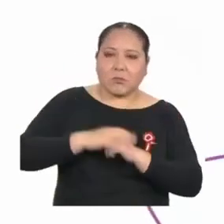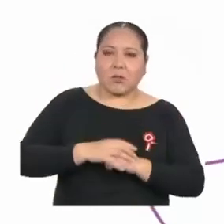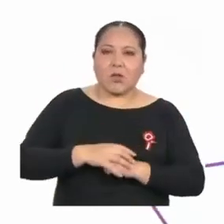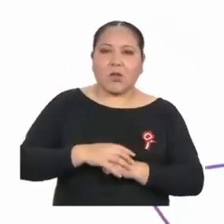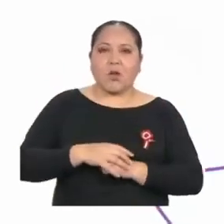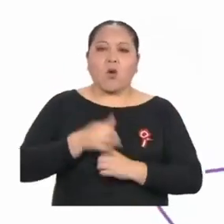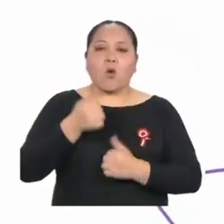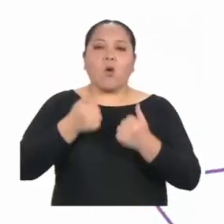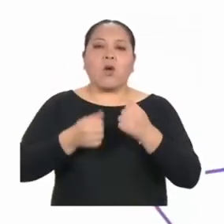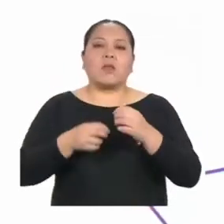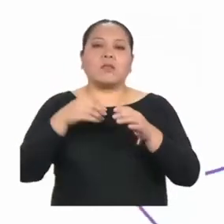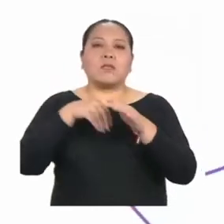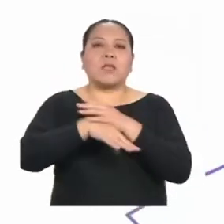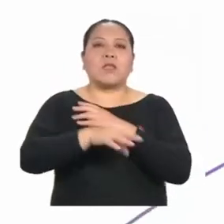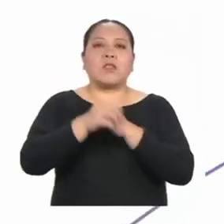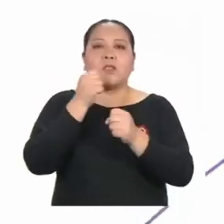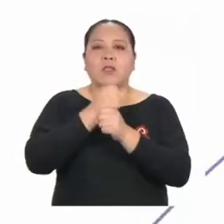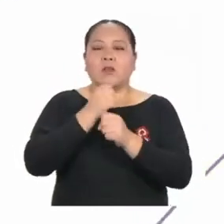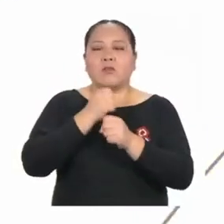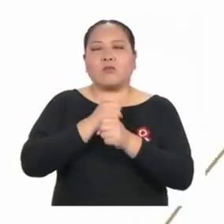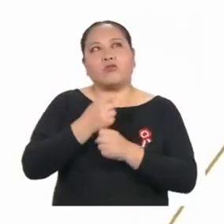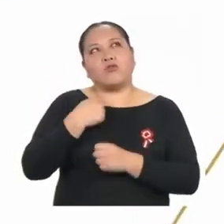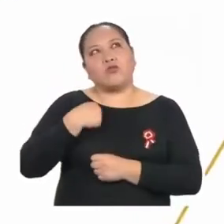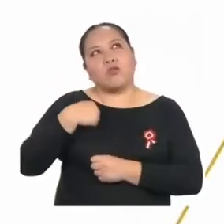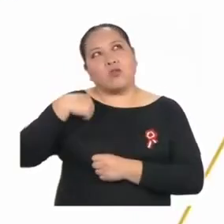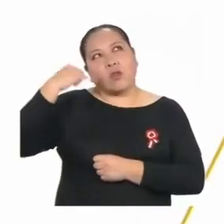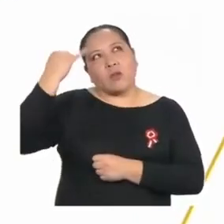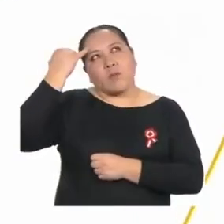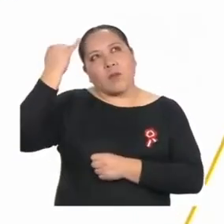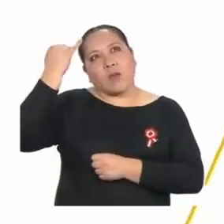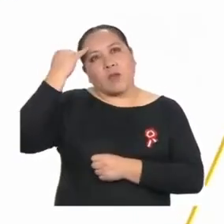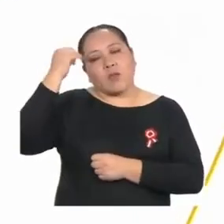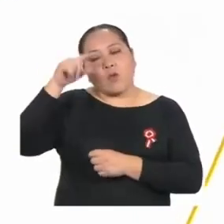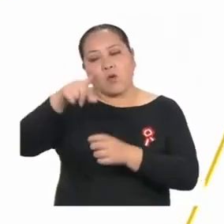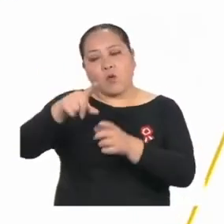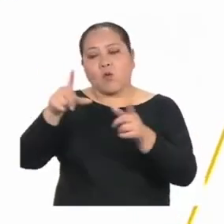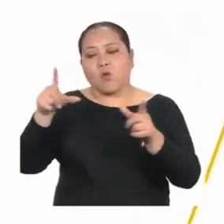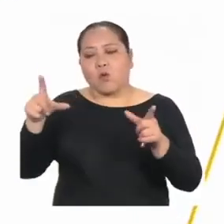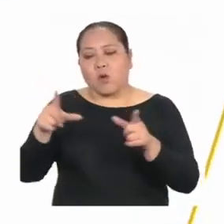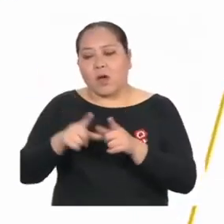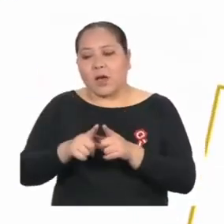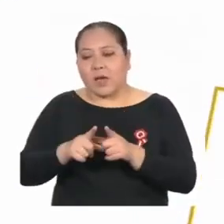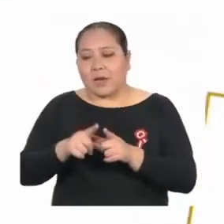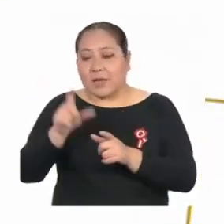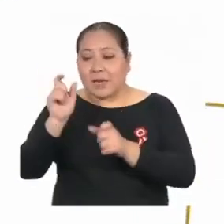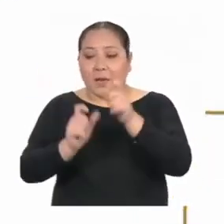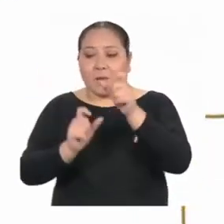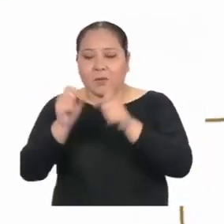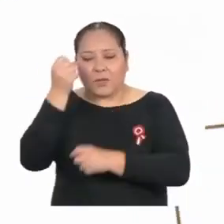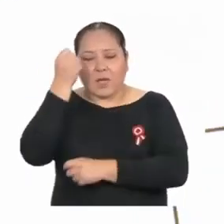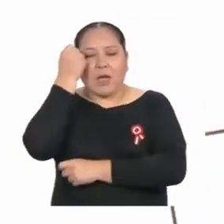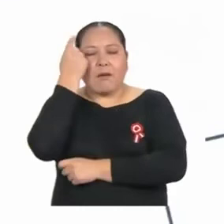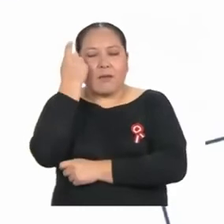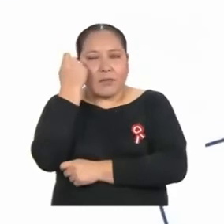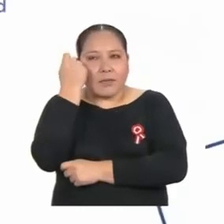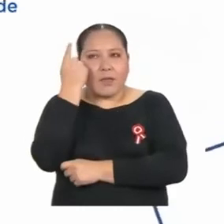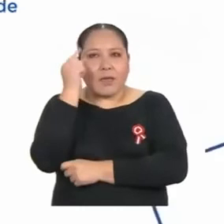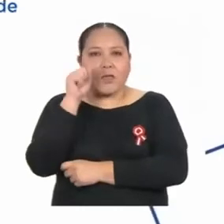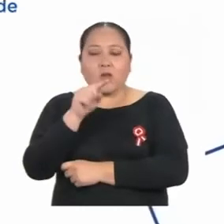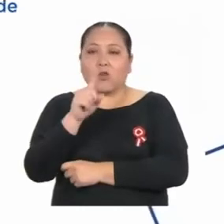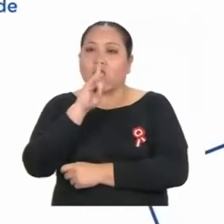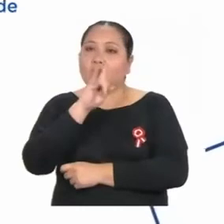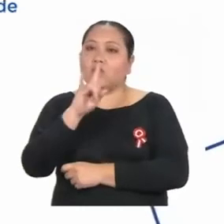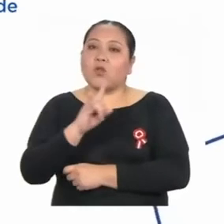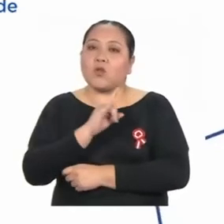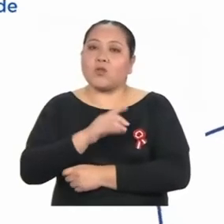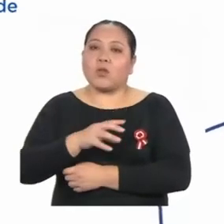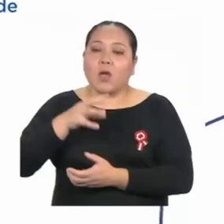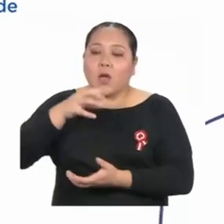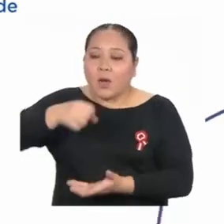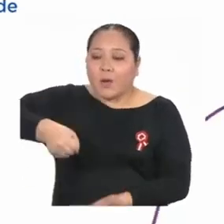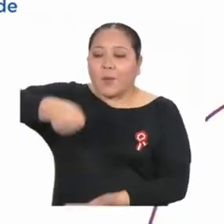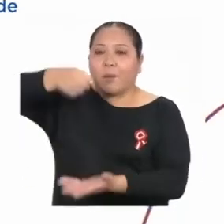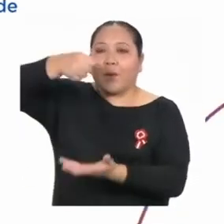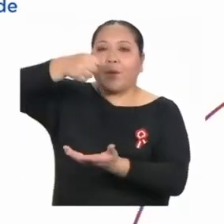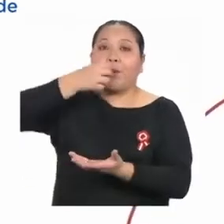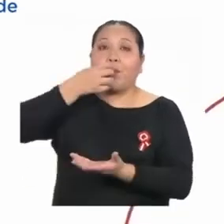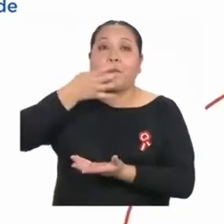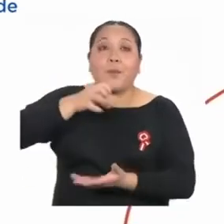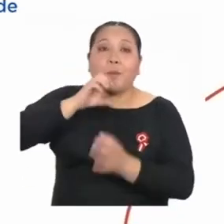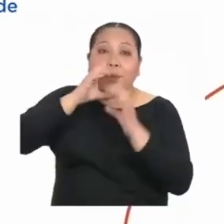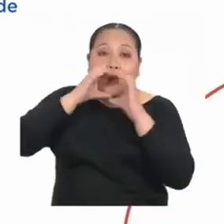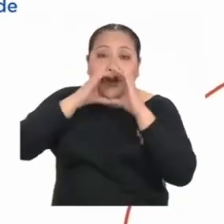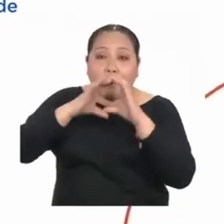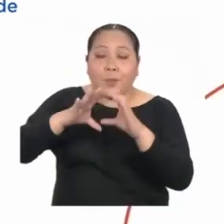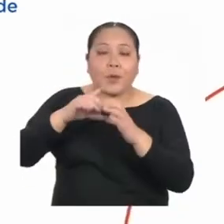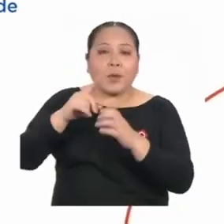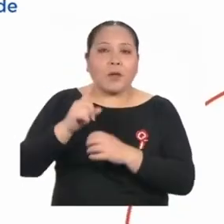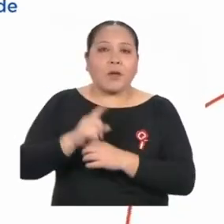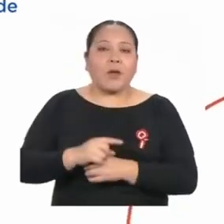ocupar. A veces imagino una ciudad más concientizada, un lugar en donde no se use bolsas de plástico, donde la gente no